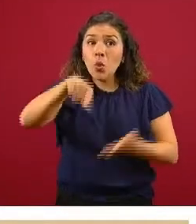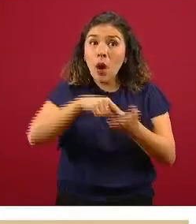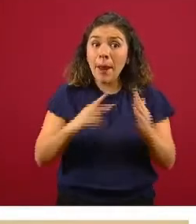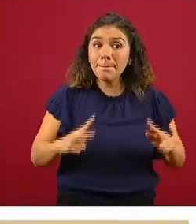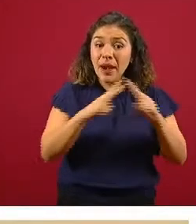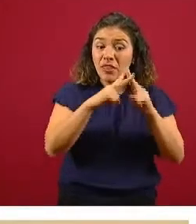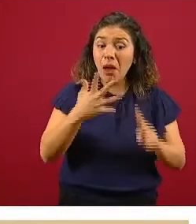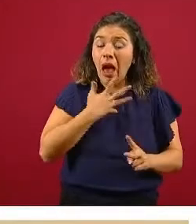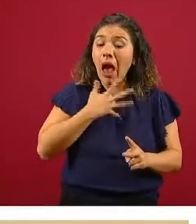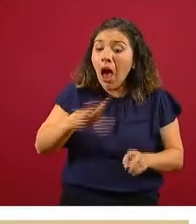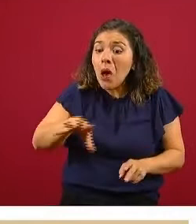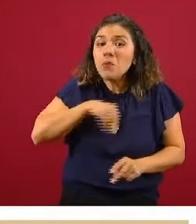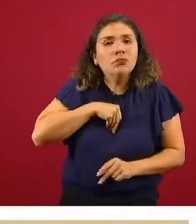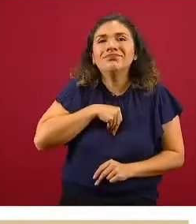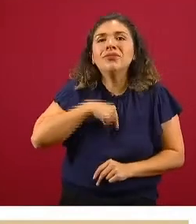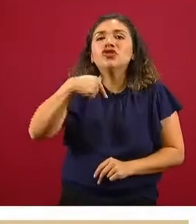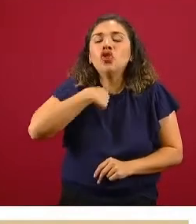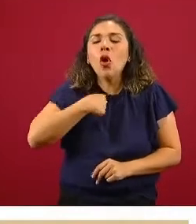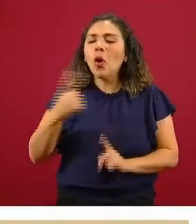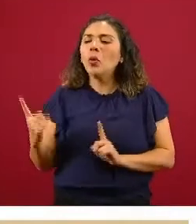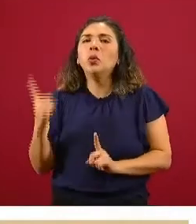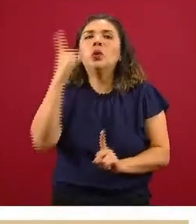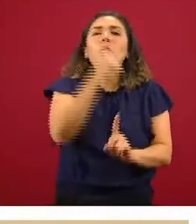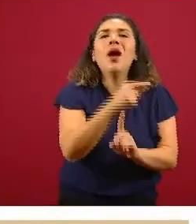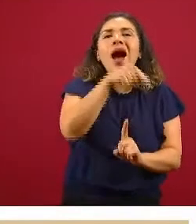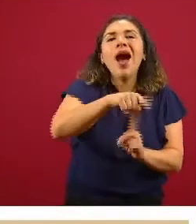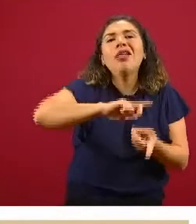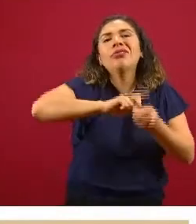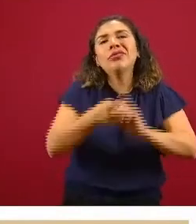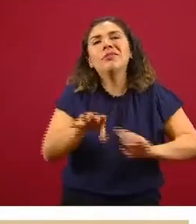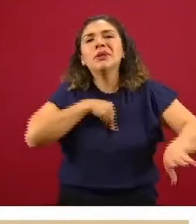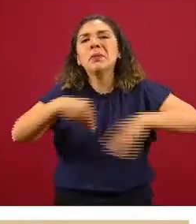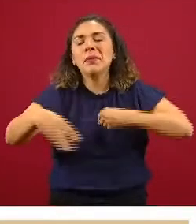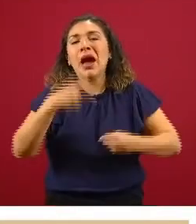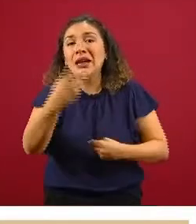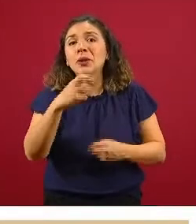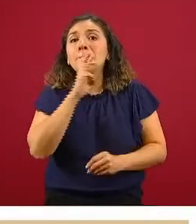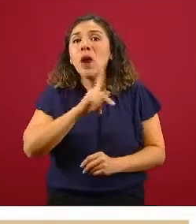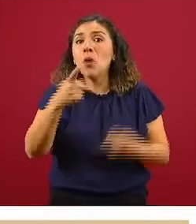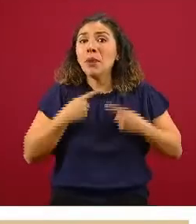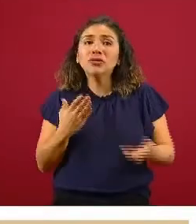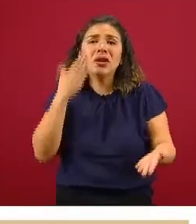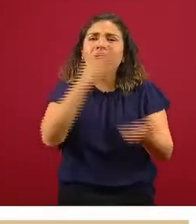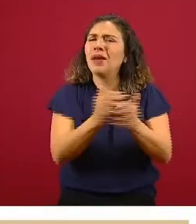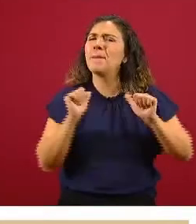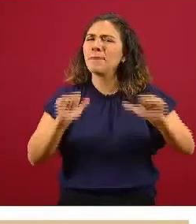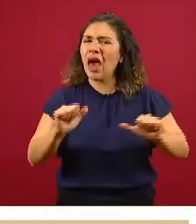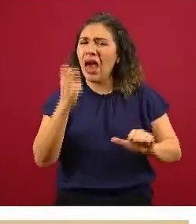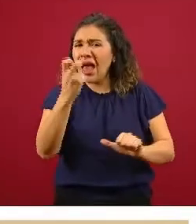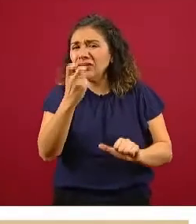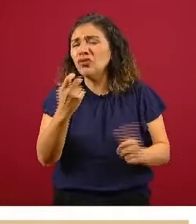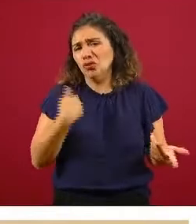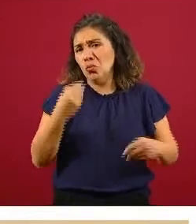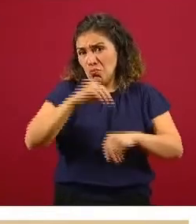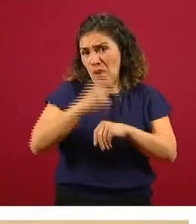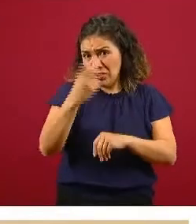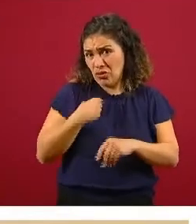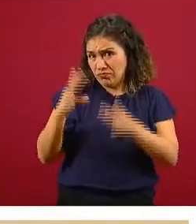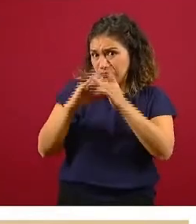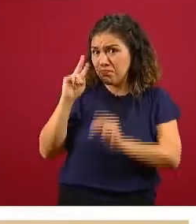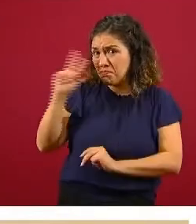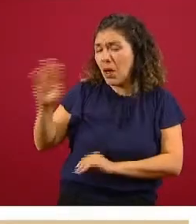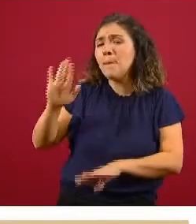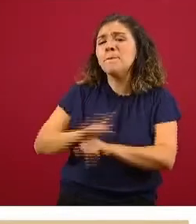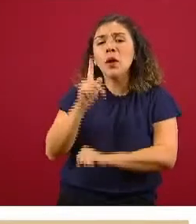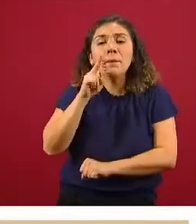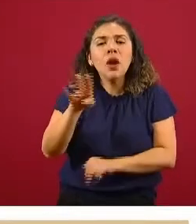que nosotros llevemos el virus. Entonces, la mejor forma es evitar que el trabajador vaya. Y esto lo pongo aquí porque